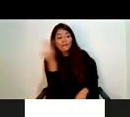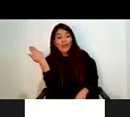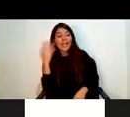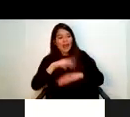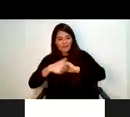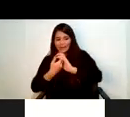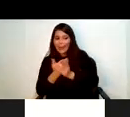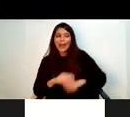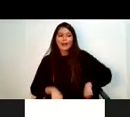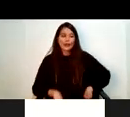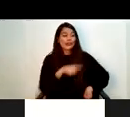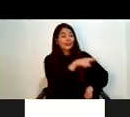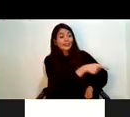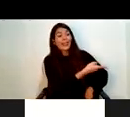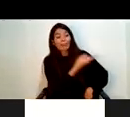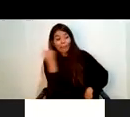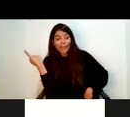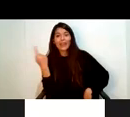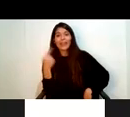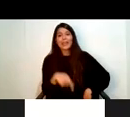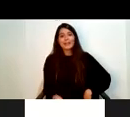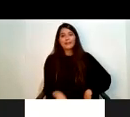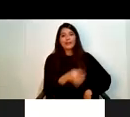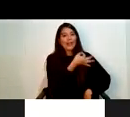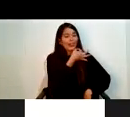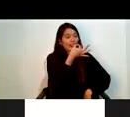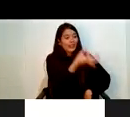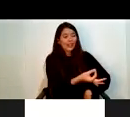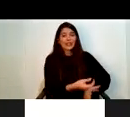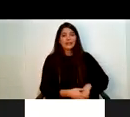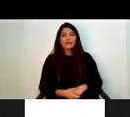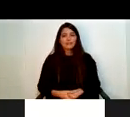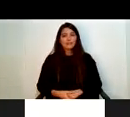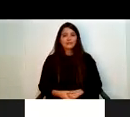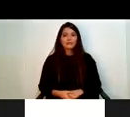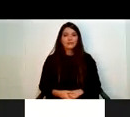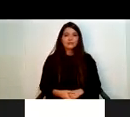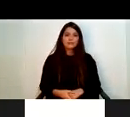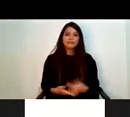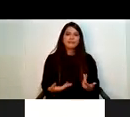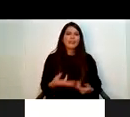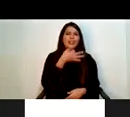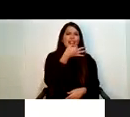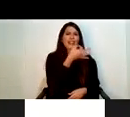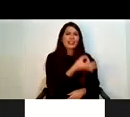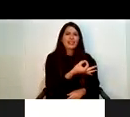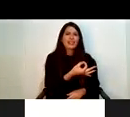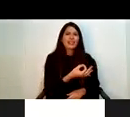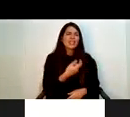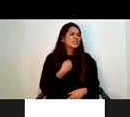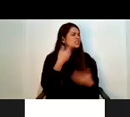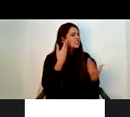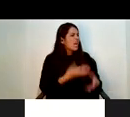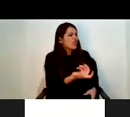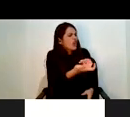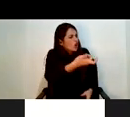manos, te dije que tienes que te voy a pagar el agua, ya te